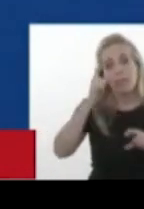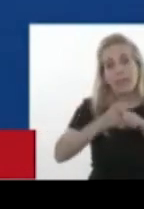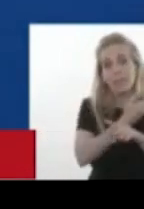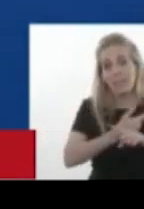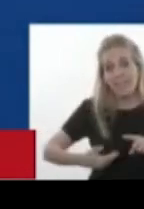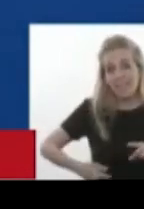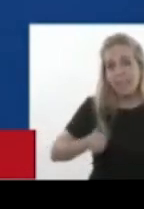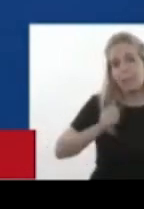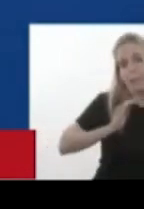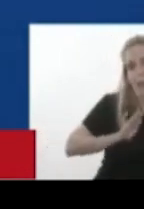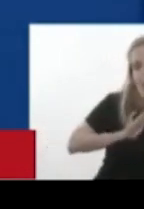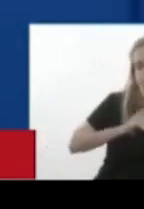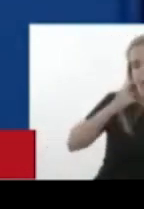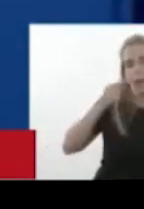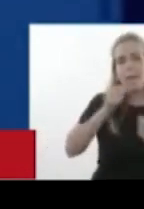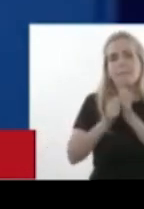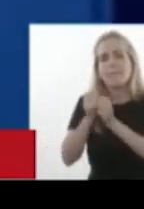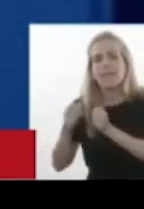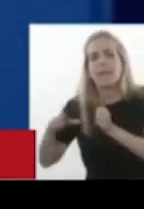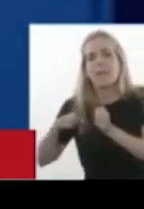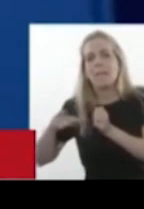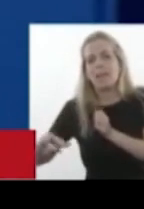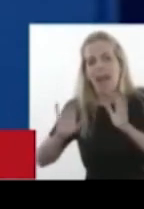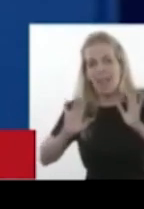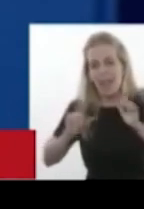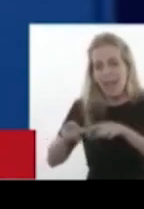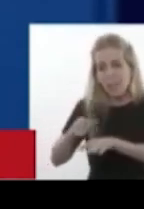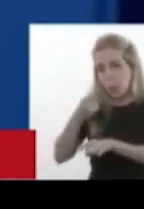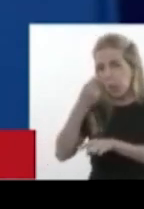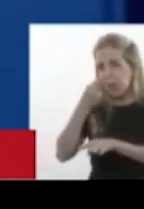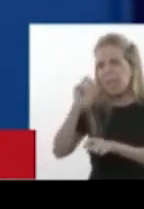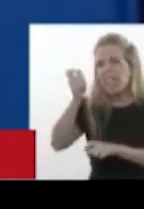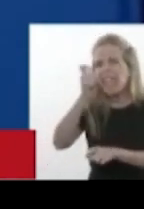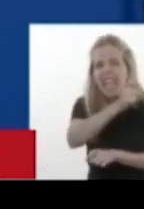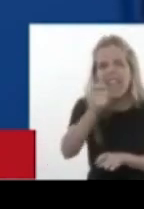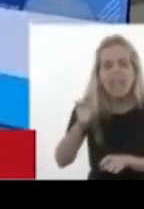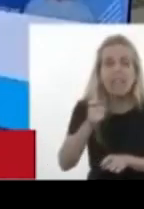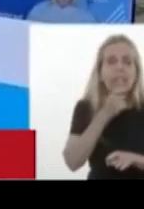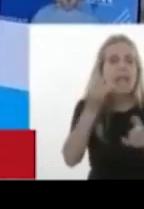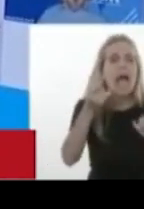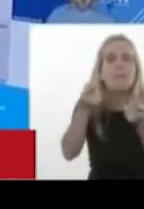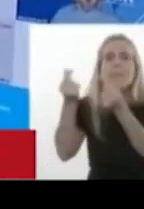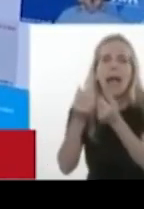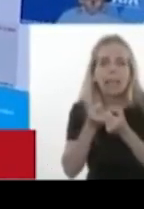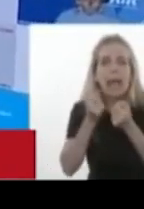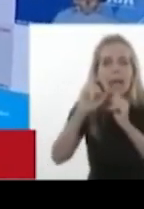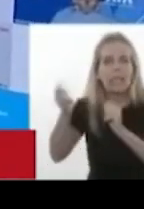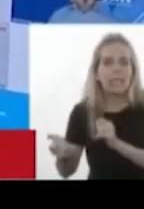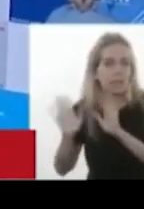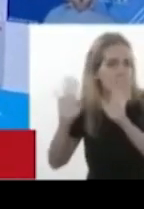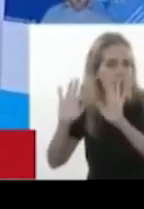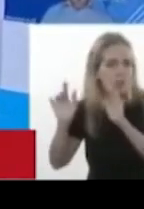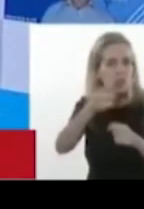los capitales privados, pero los capitales privados van donde es negocio llevar la conectividad. Y